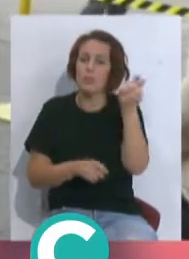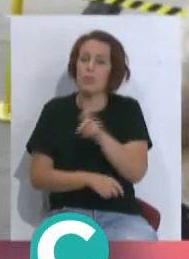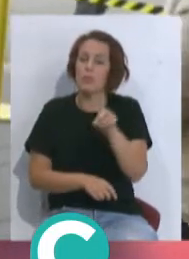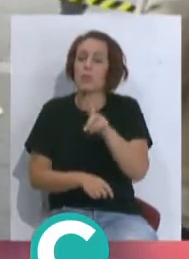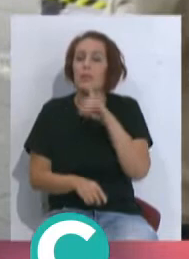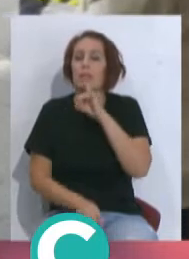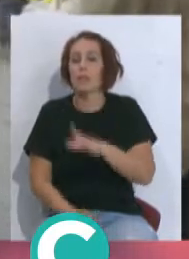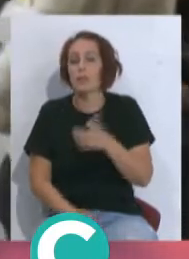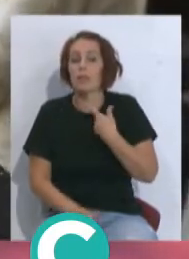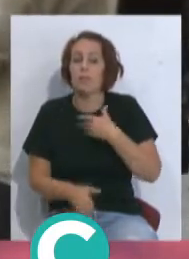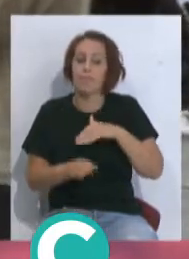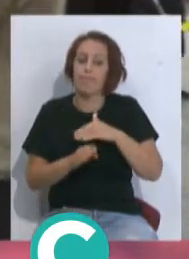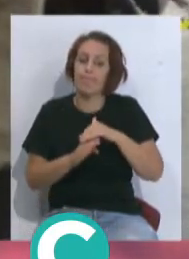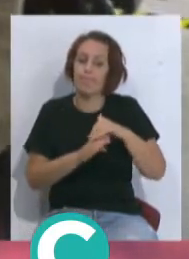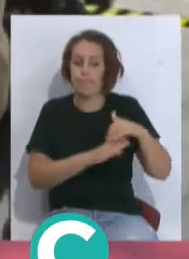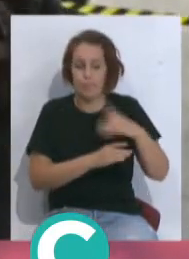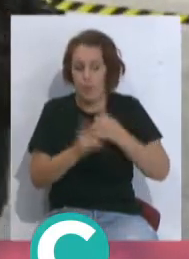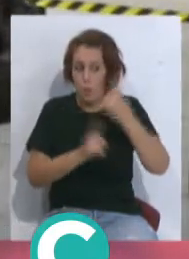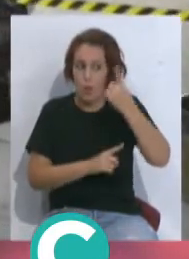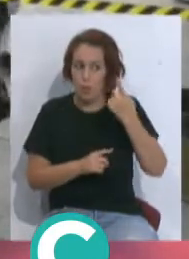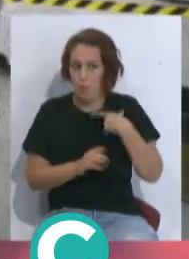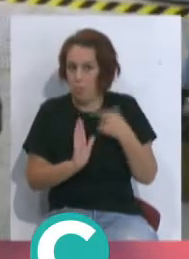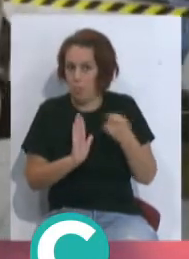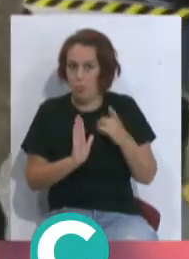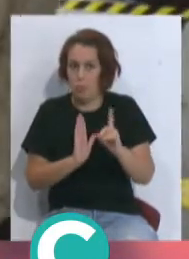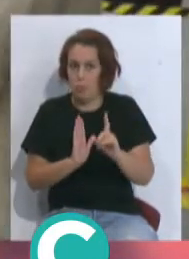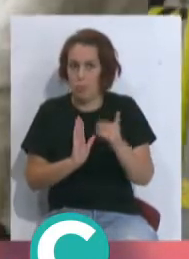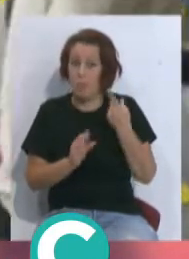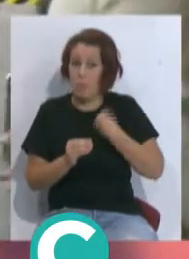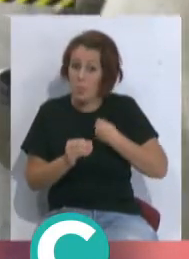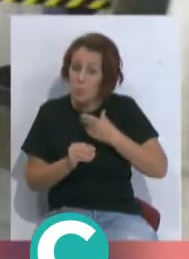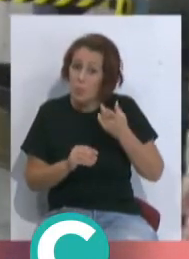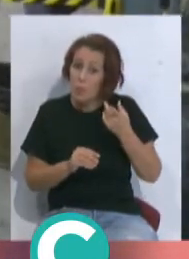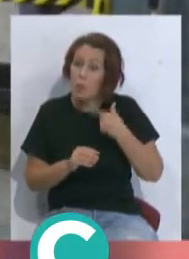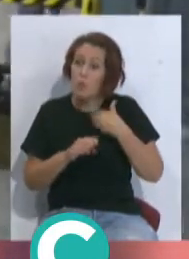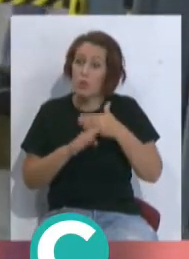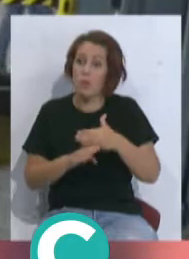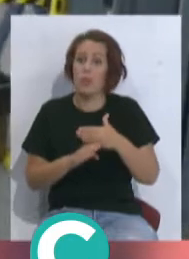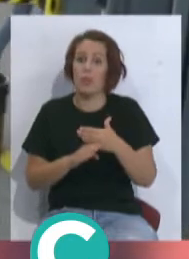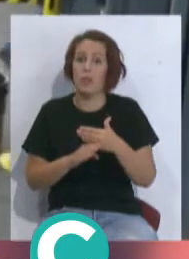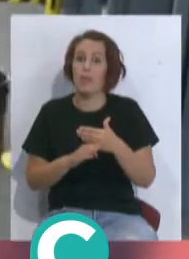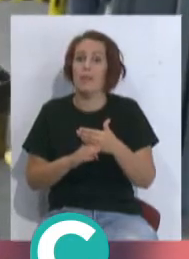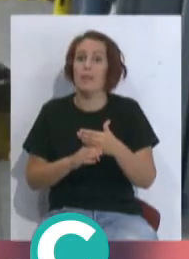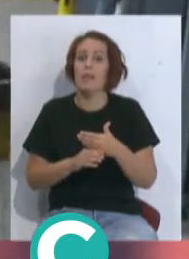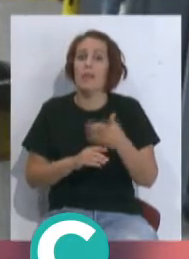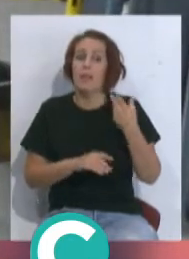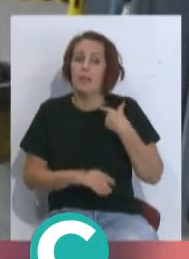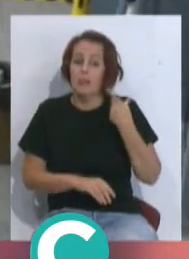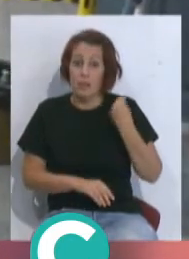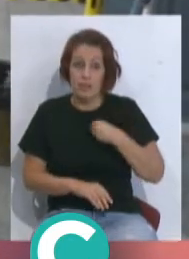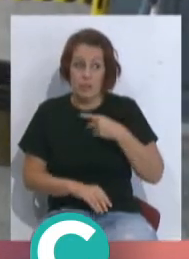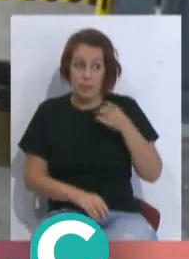precisamente, quitando ligerísimas excepciones, que ni las quitaría, son precisamente los que faltan, los que sobran. Desde aquí el Grinch aquí ya del